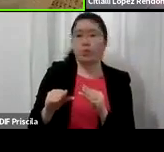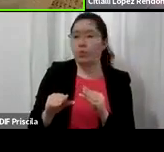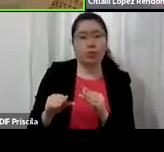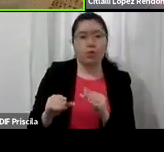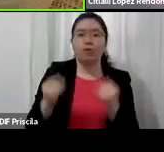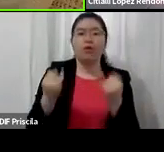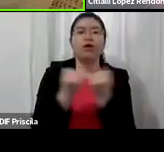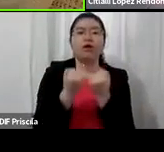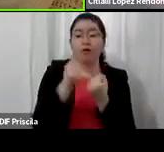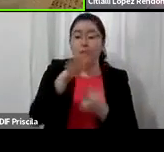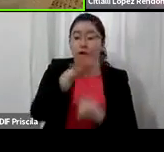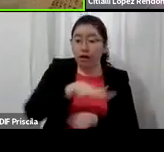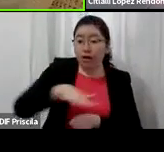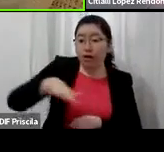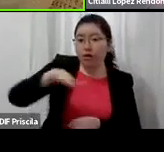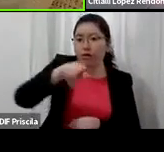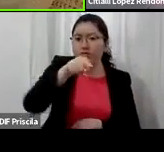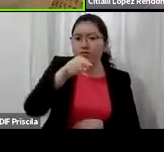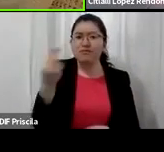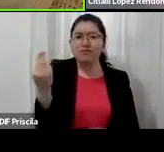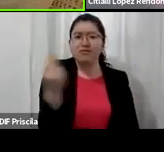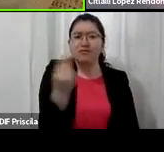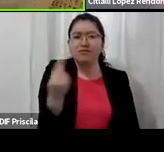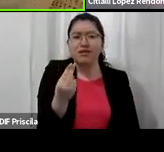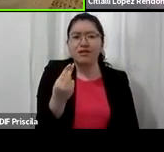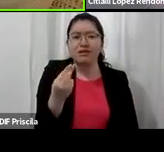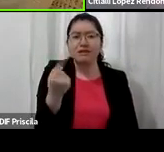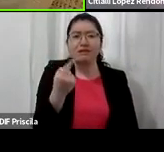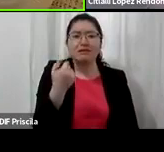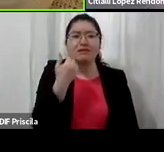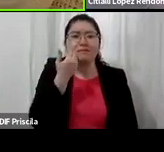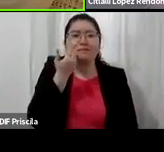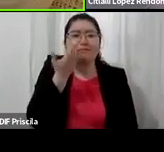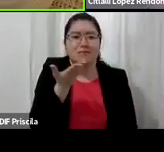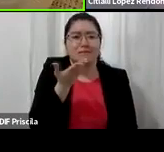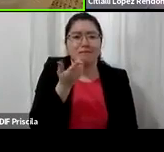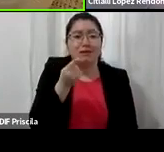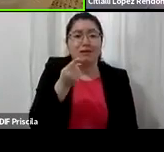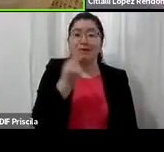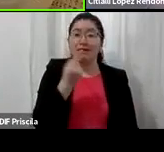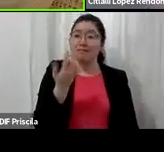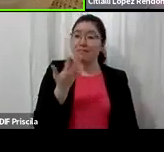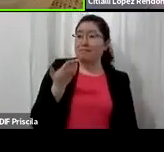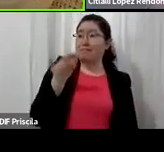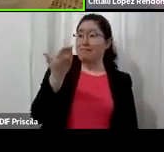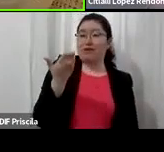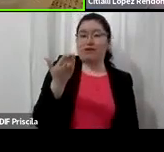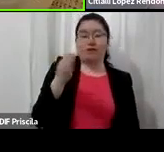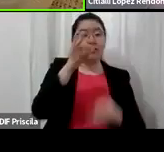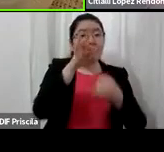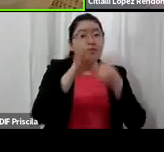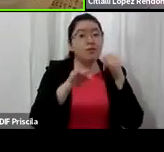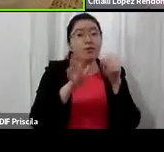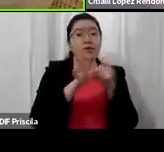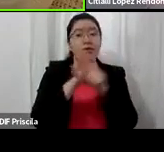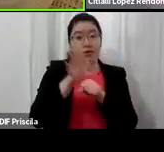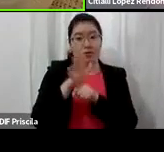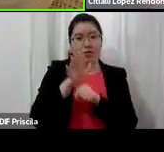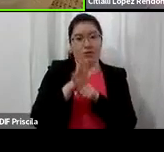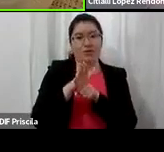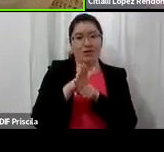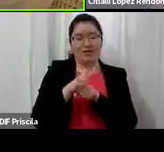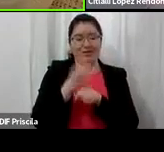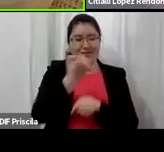comunidad pide y qué es lo que la comunidad quiere hacer. La última sesión de este laboratorio de investigación era hacer una maqueta de la escuela